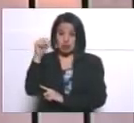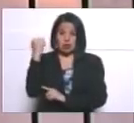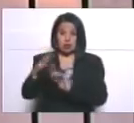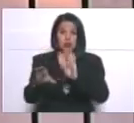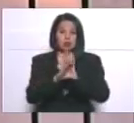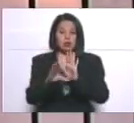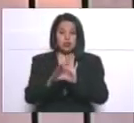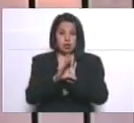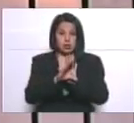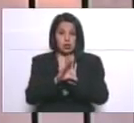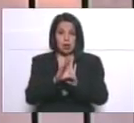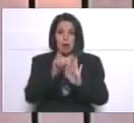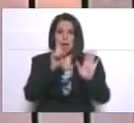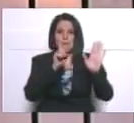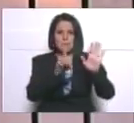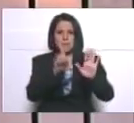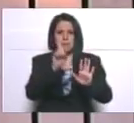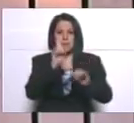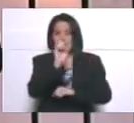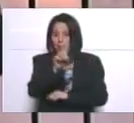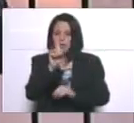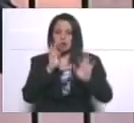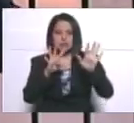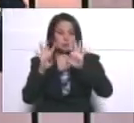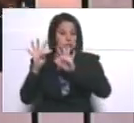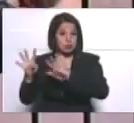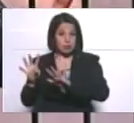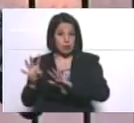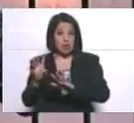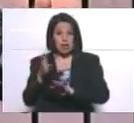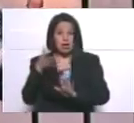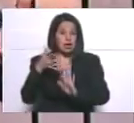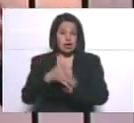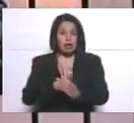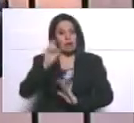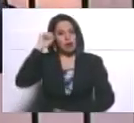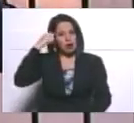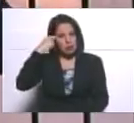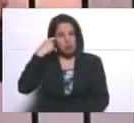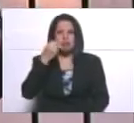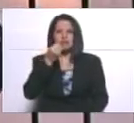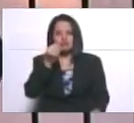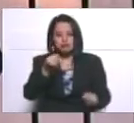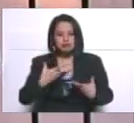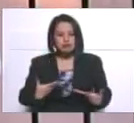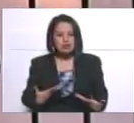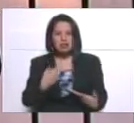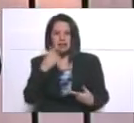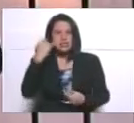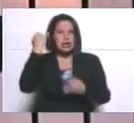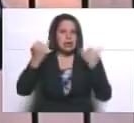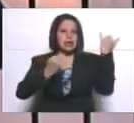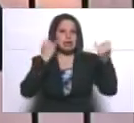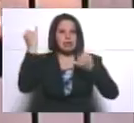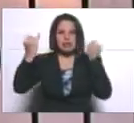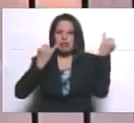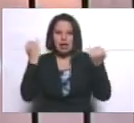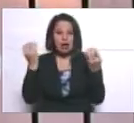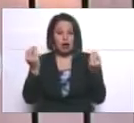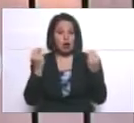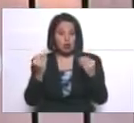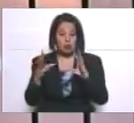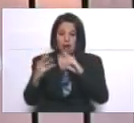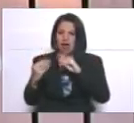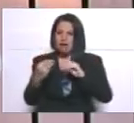Nacional Constituyente de 1999. Donde nos recuerda a Chávez entonces, dentro de esta batalla de las ideas, esta conversación